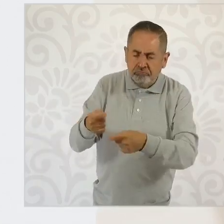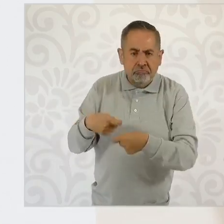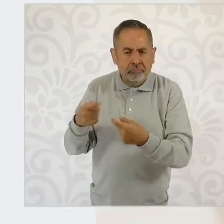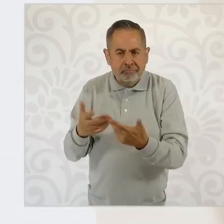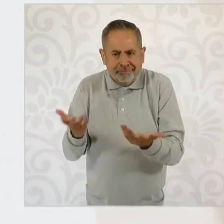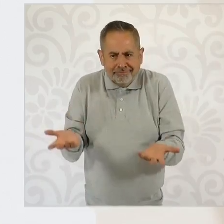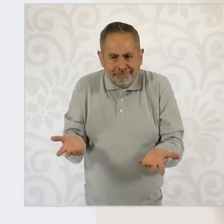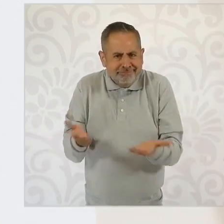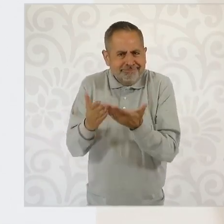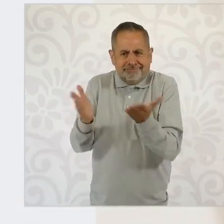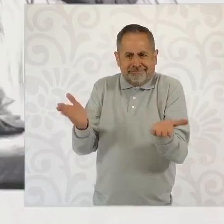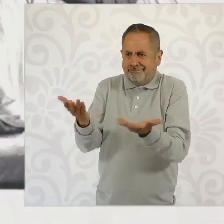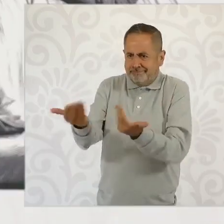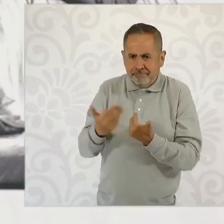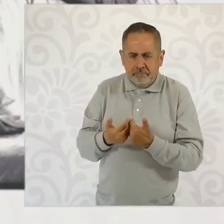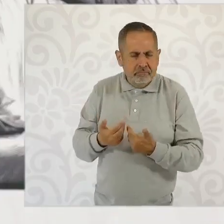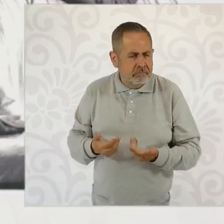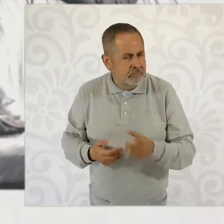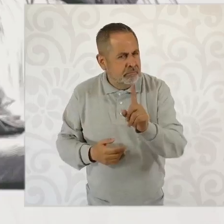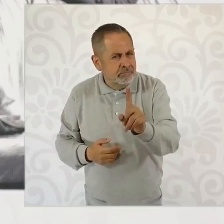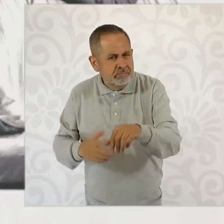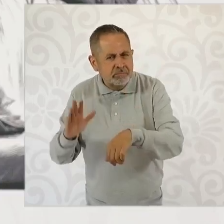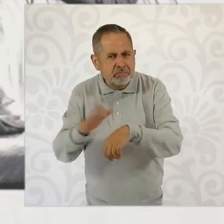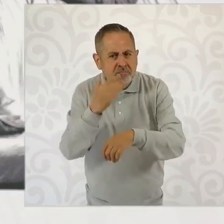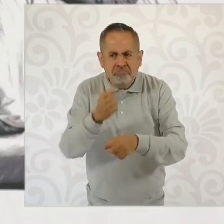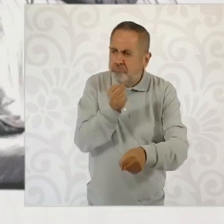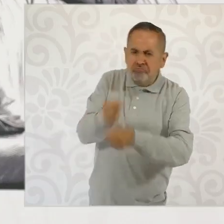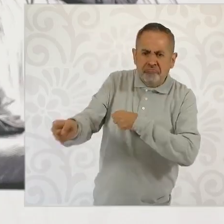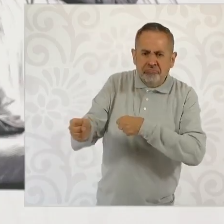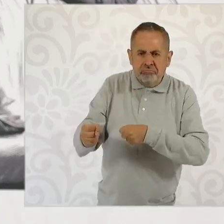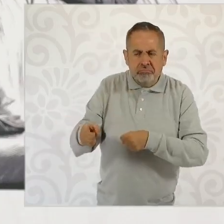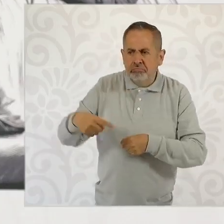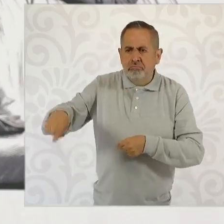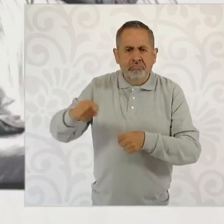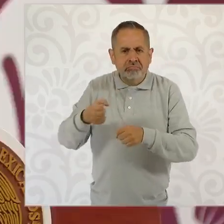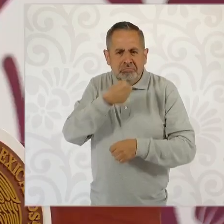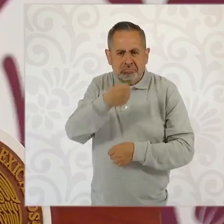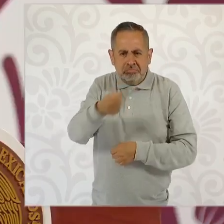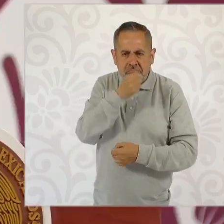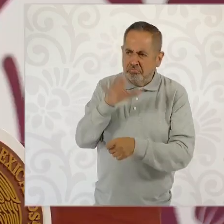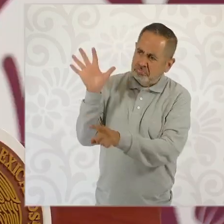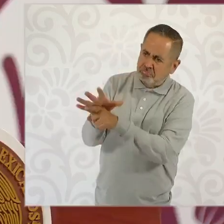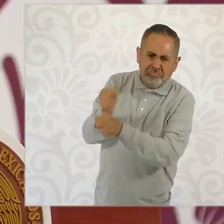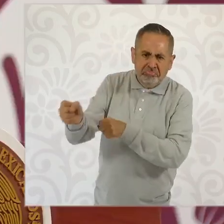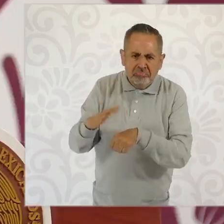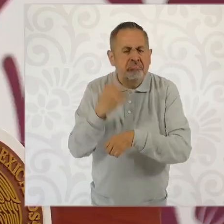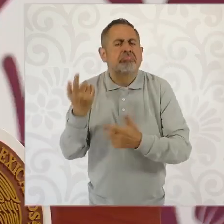abierto, pero ¿por qué razón golpear a los compañeros? O sea,